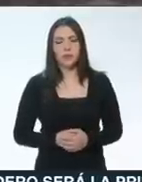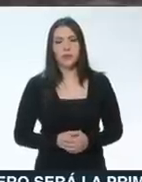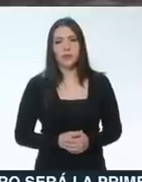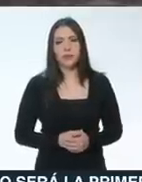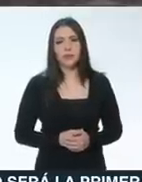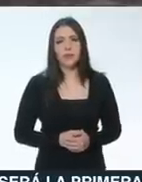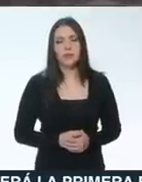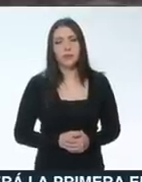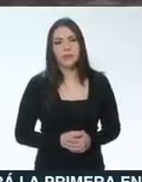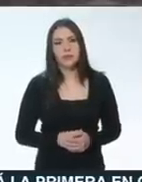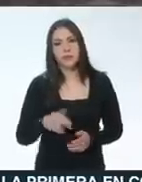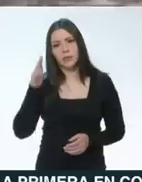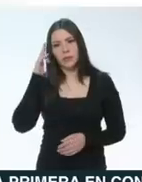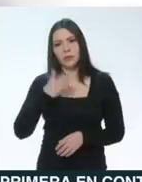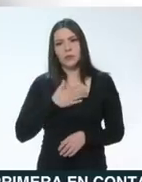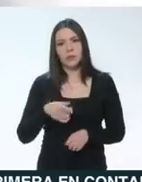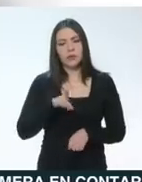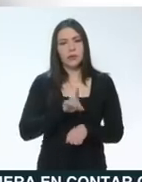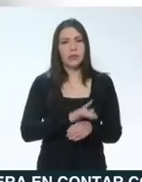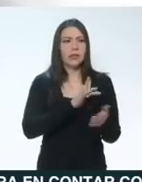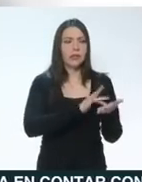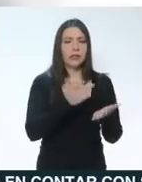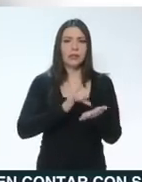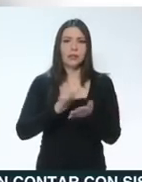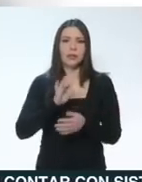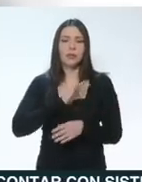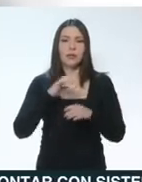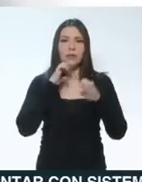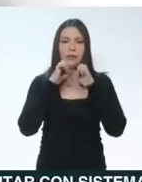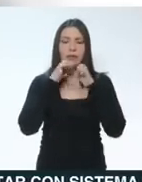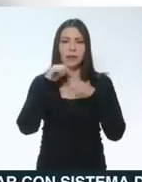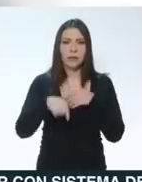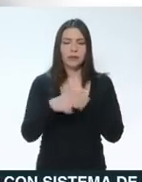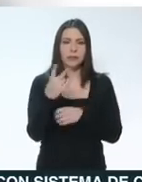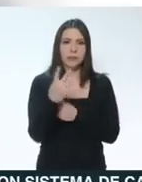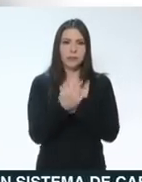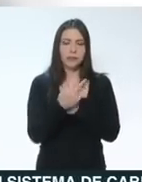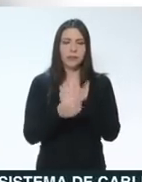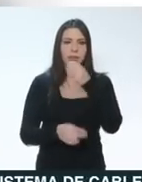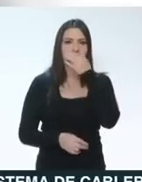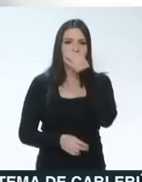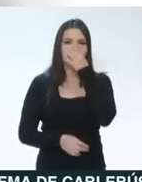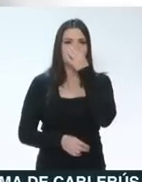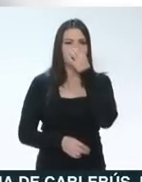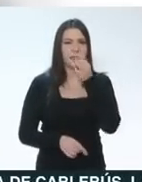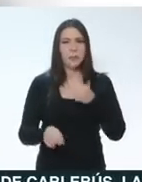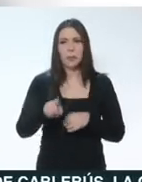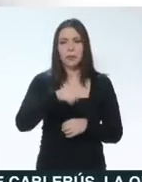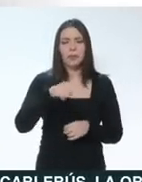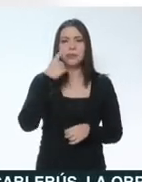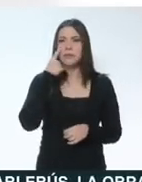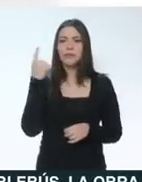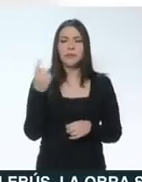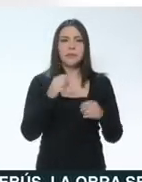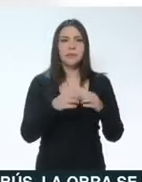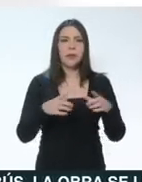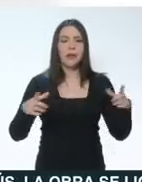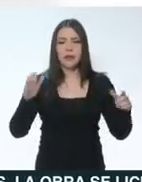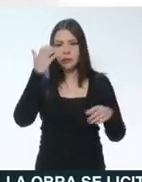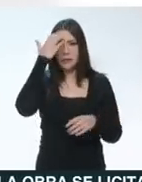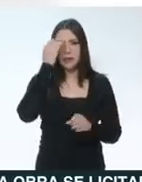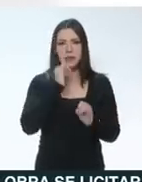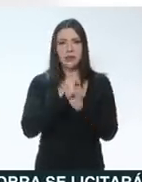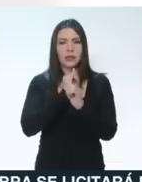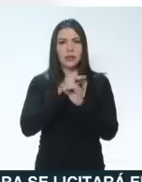días, Alejandra, Enrique, muchas gracias por el espacio. Montserrat, tu caso fue ya muy conocido en las redes sociales. Lo que queremos